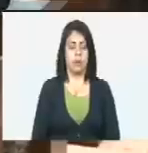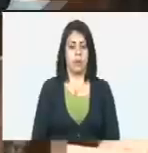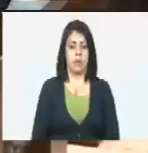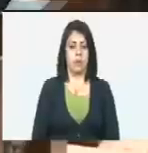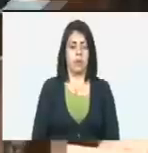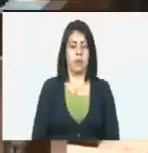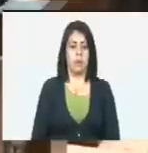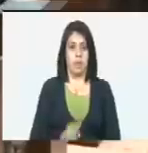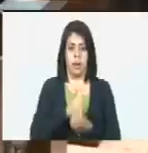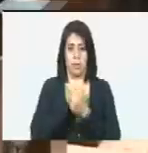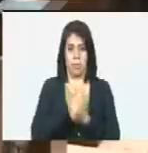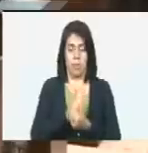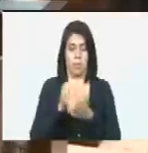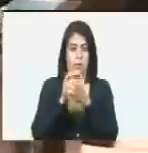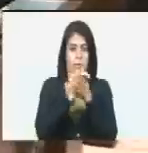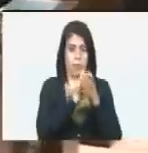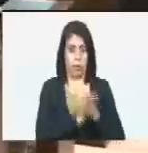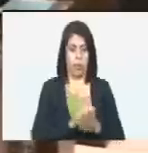diputados,